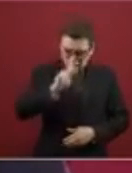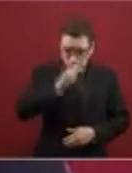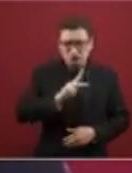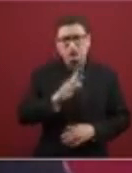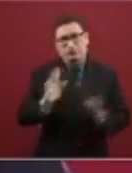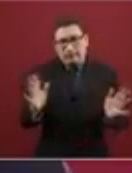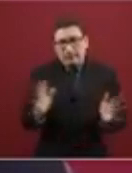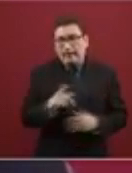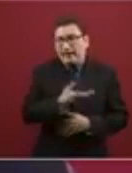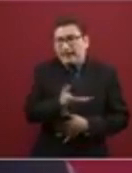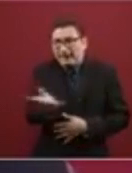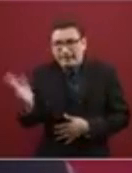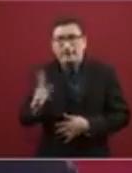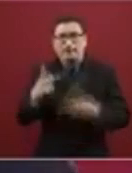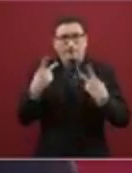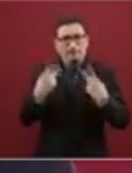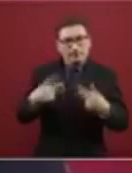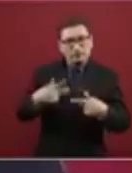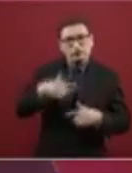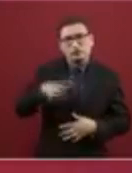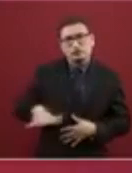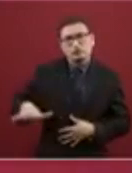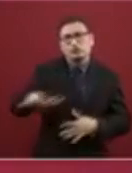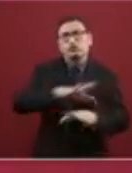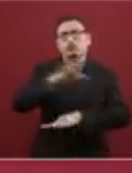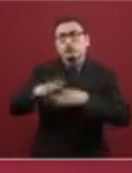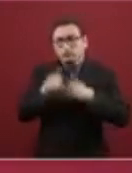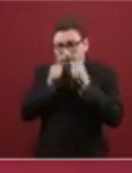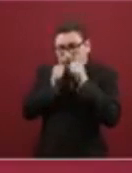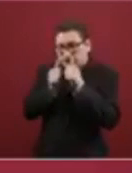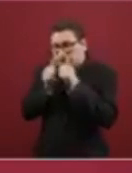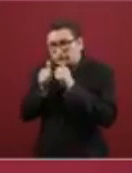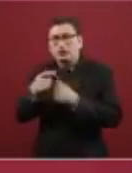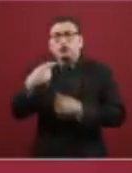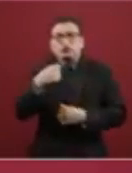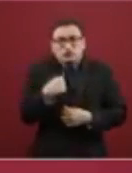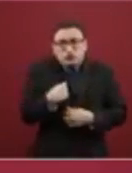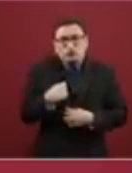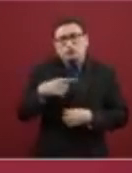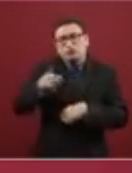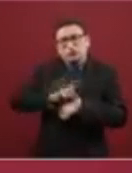Y esos son mis asesores. Yo escucho mucho a la gente todos los días,